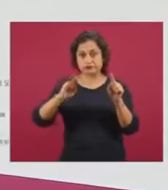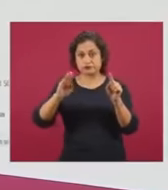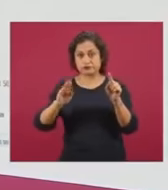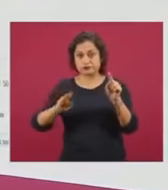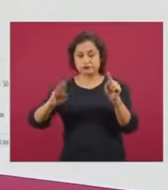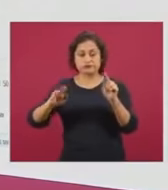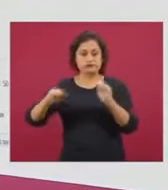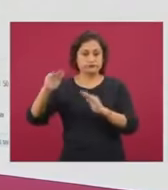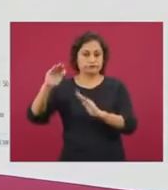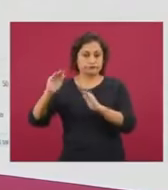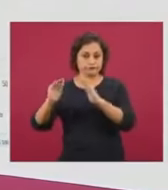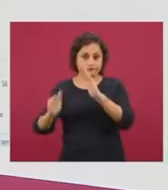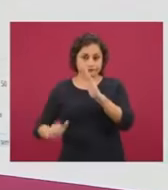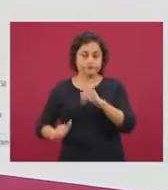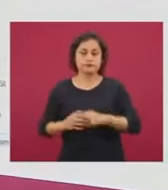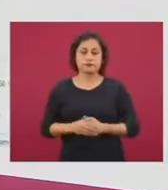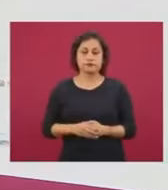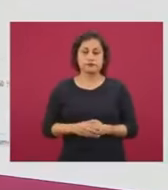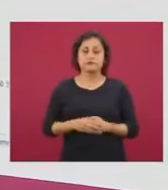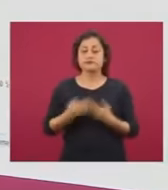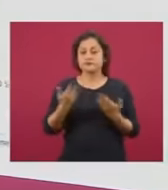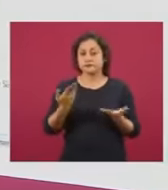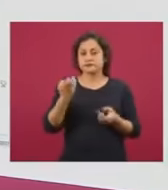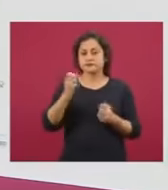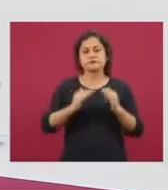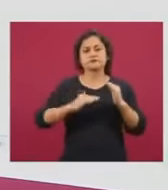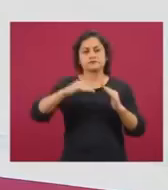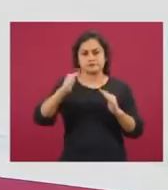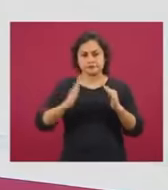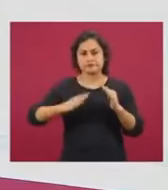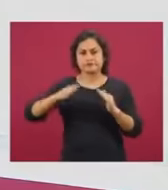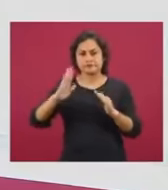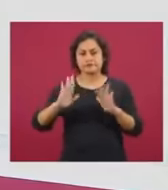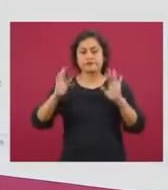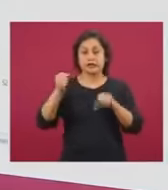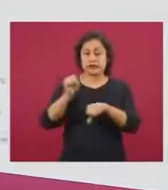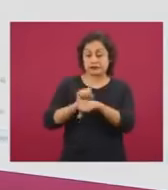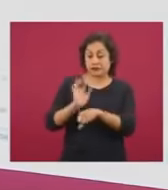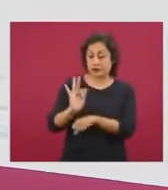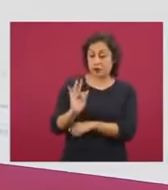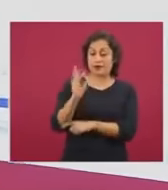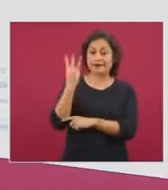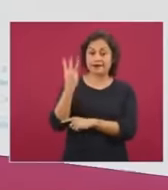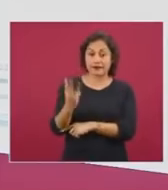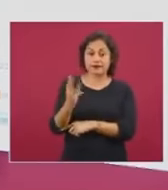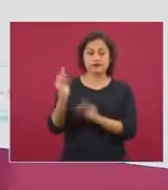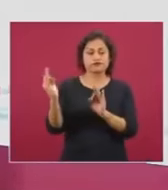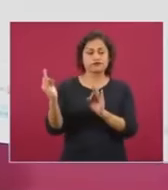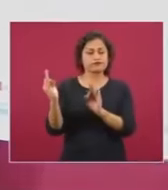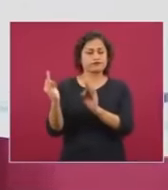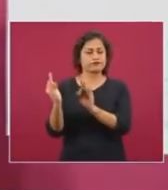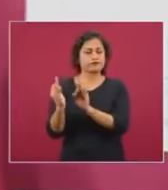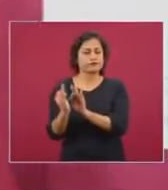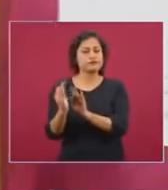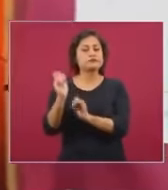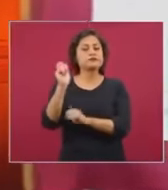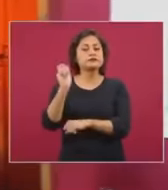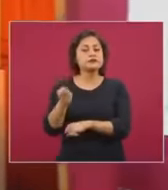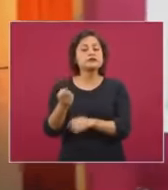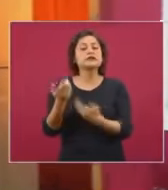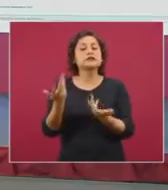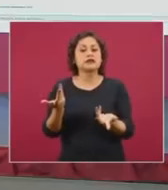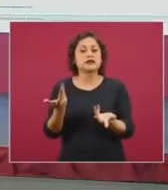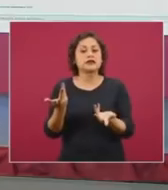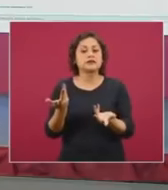ha ido descendiendo también con algunas subidas y bajadas y en la semana 43 está muy cercano a lo que se hubiera esperado